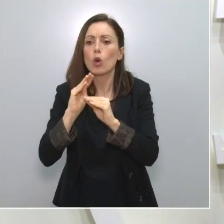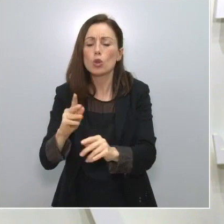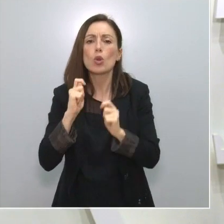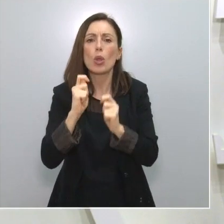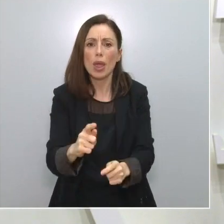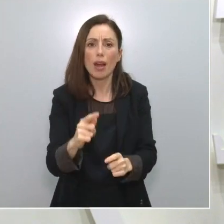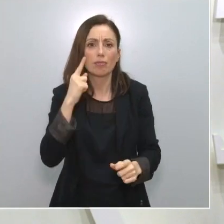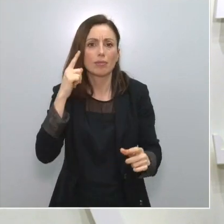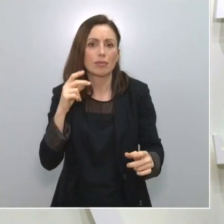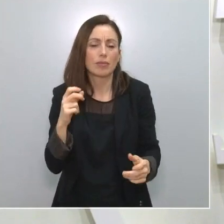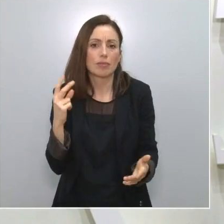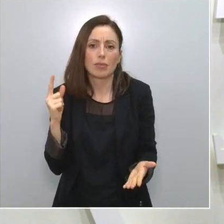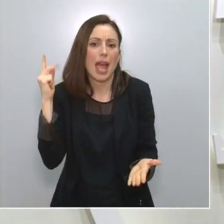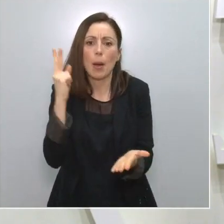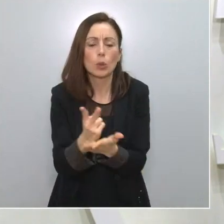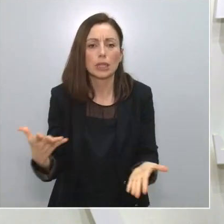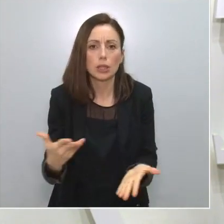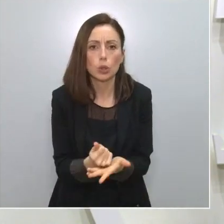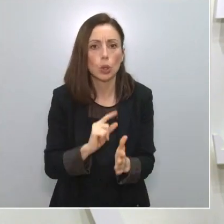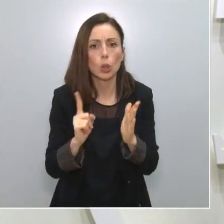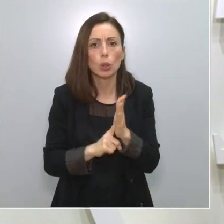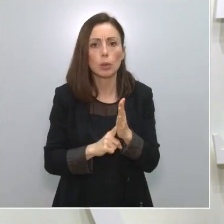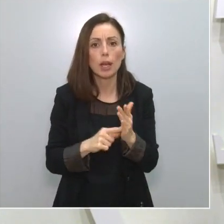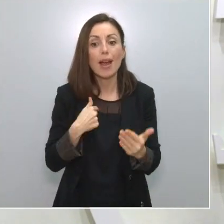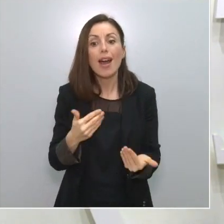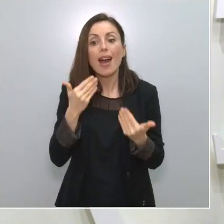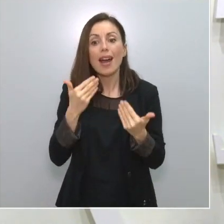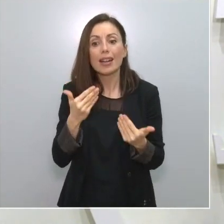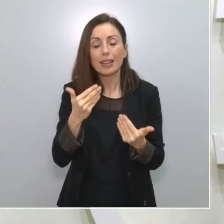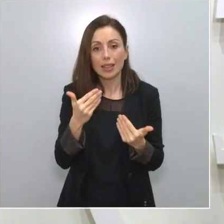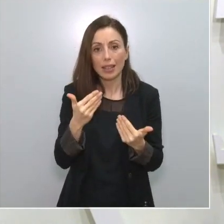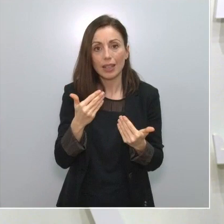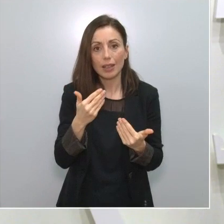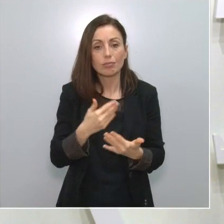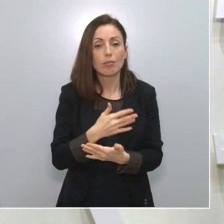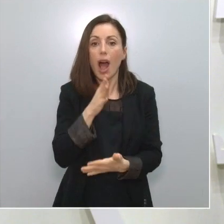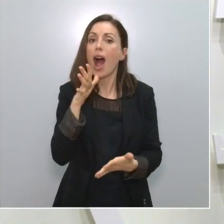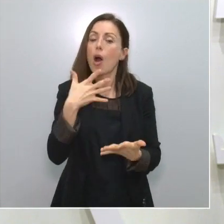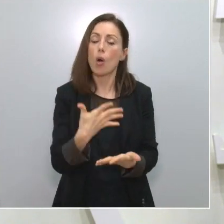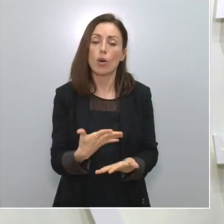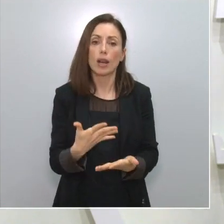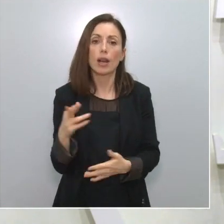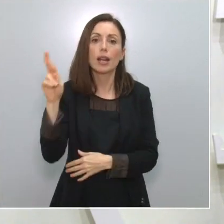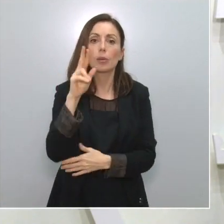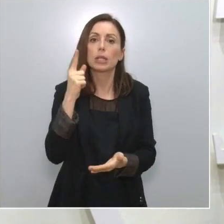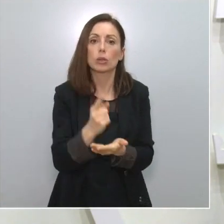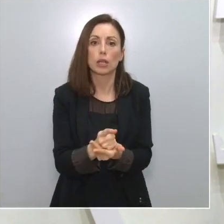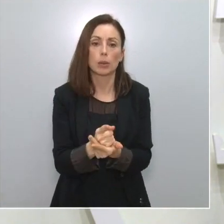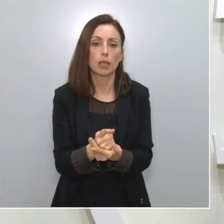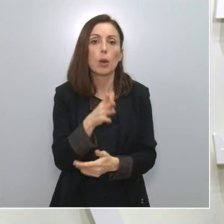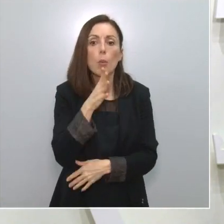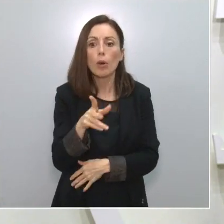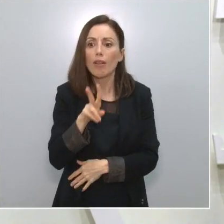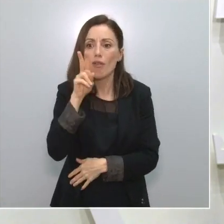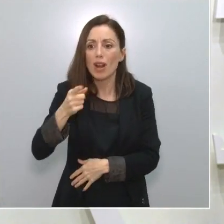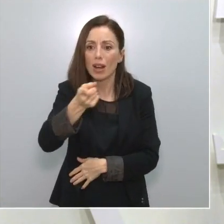por el bienestar de los demás. Gratitud que hago extensiva de nuevo porque bien que lo merecen siempre,